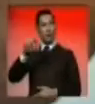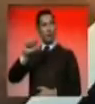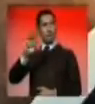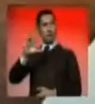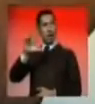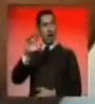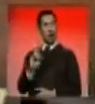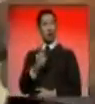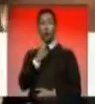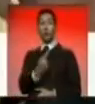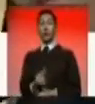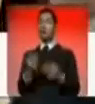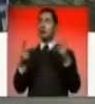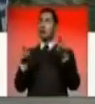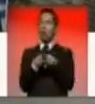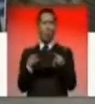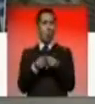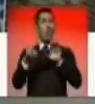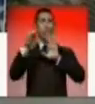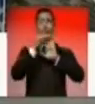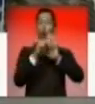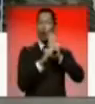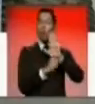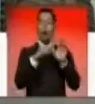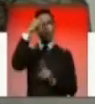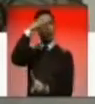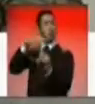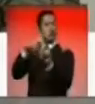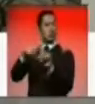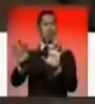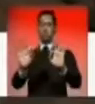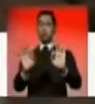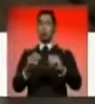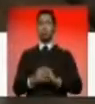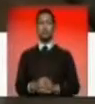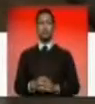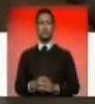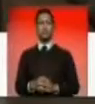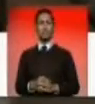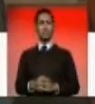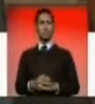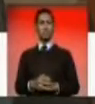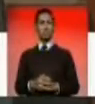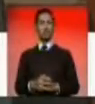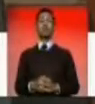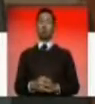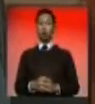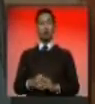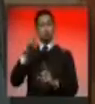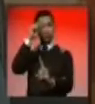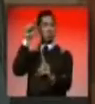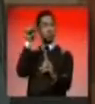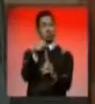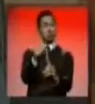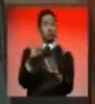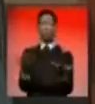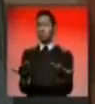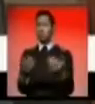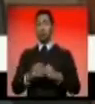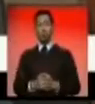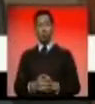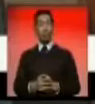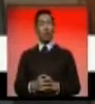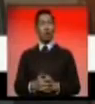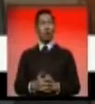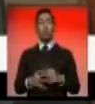también consideraron que se trata de una normativa positiva, sobre todo para el sector inmobiliario. Va dirigida definitivamente